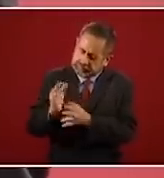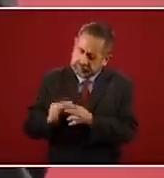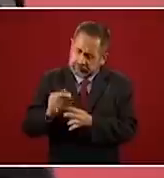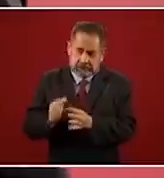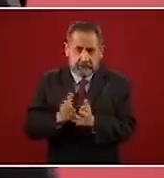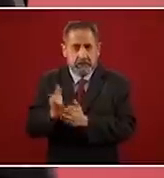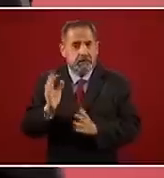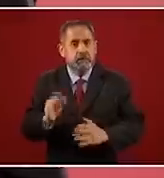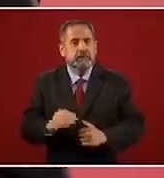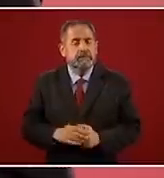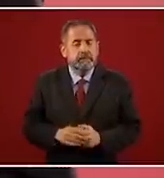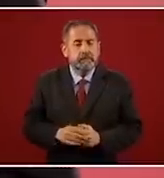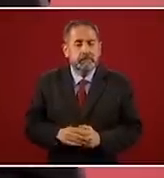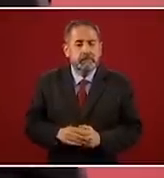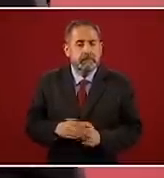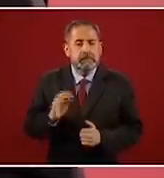Si no nos